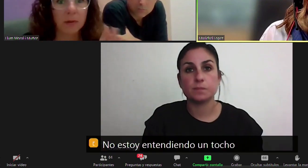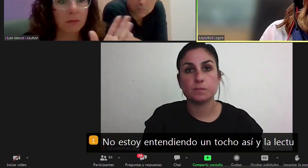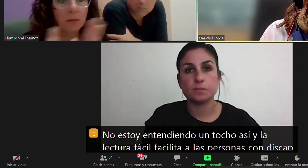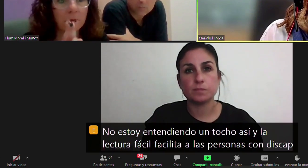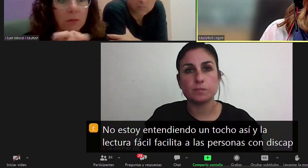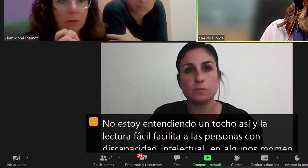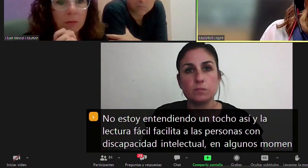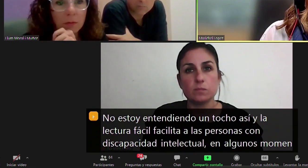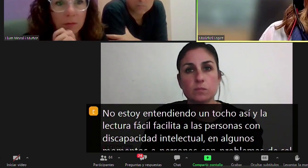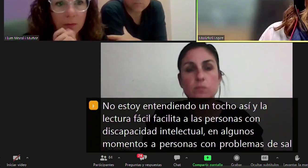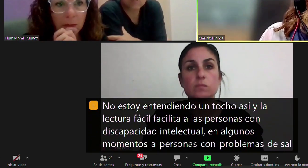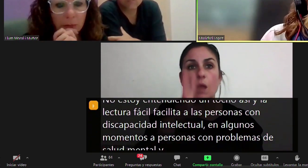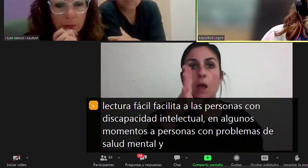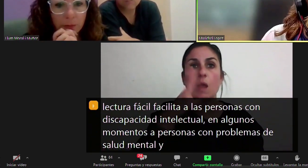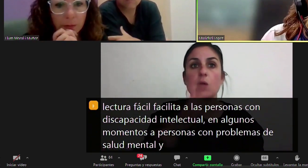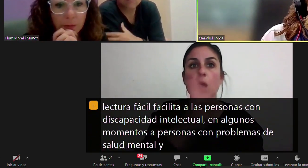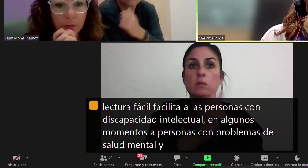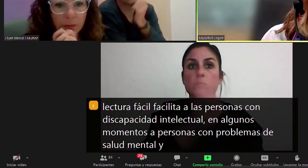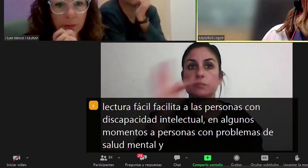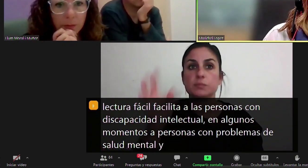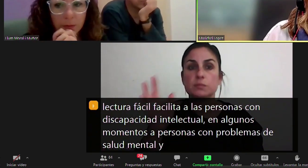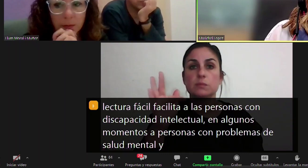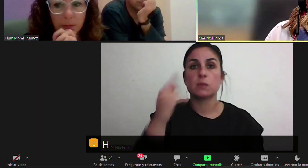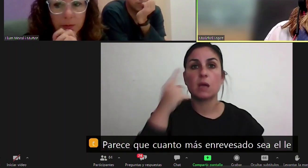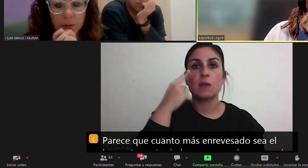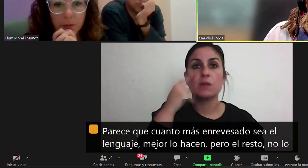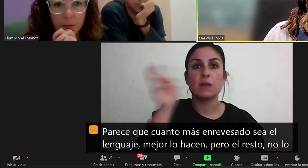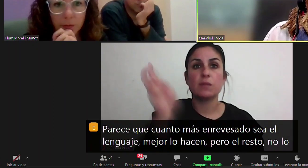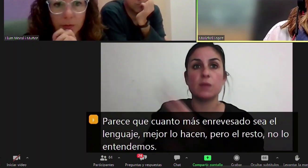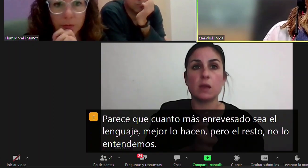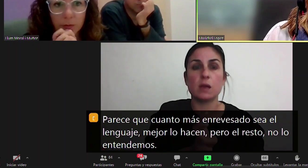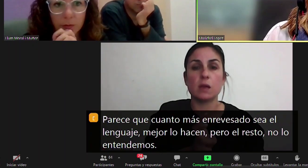Voy a dar paso a ver si entra.